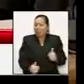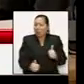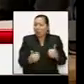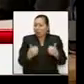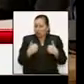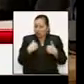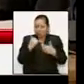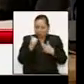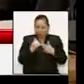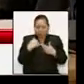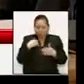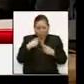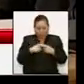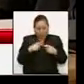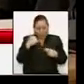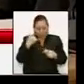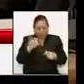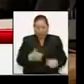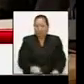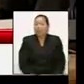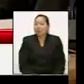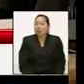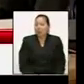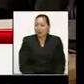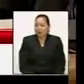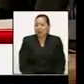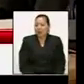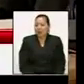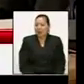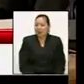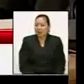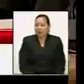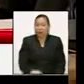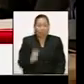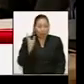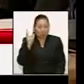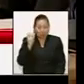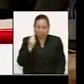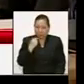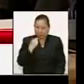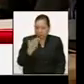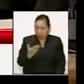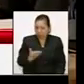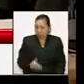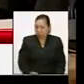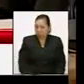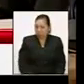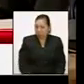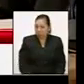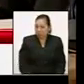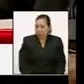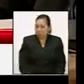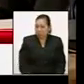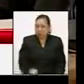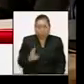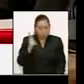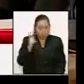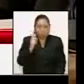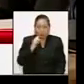lo tengo grabado en mi celular. ¿Lo tiene con audio o sin audio? Yo lo he filmado así, está con